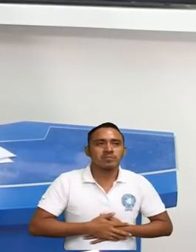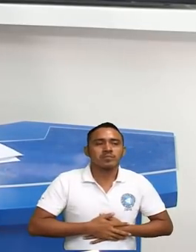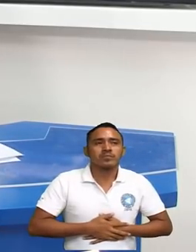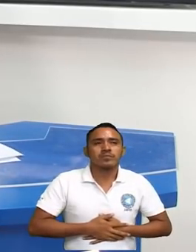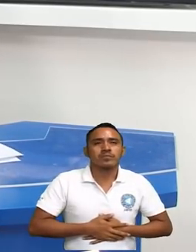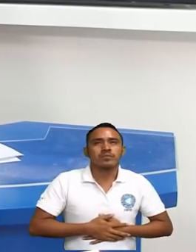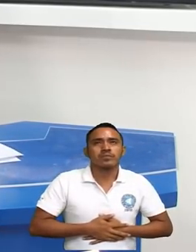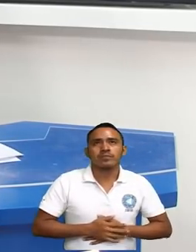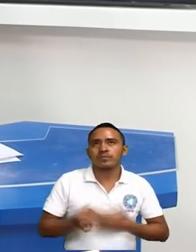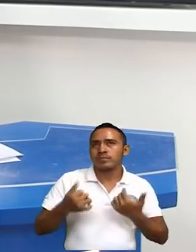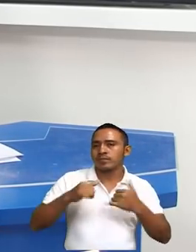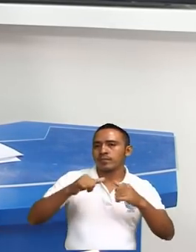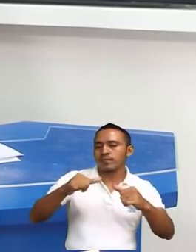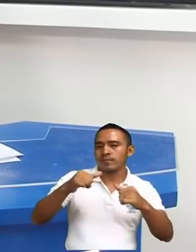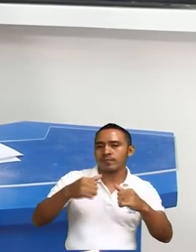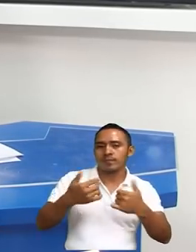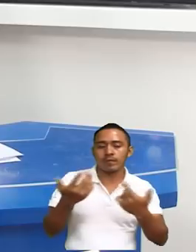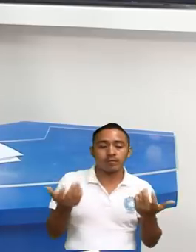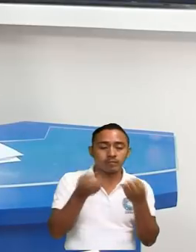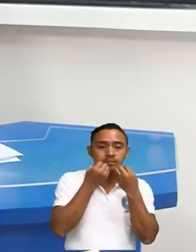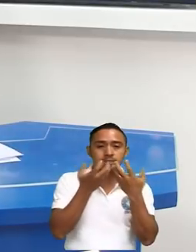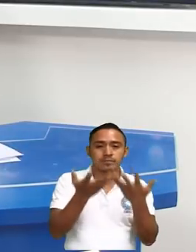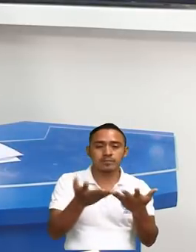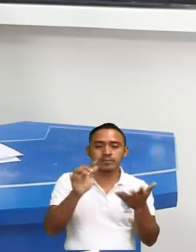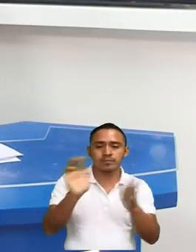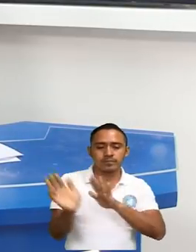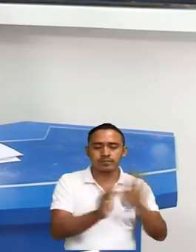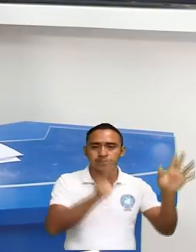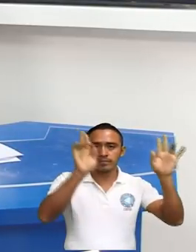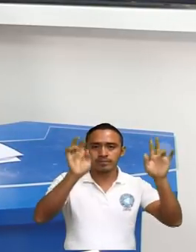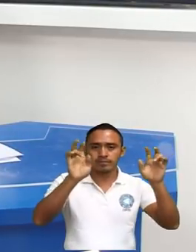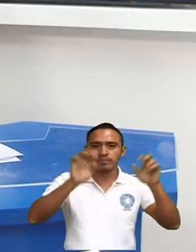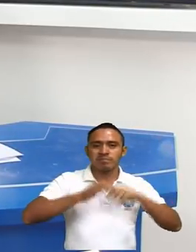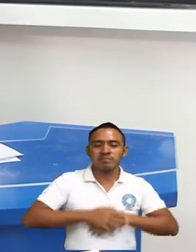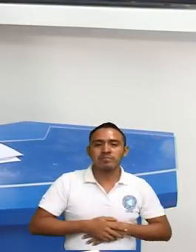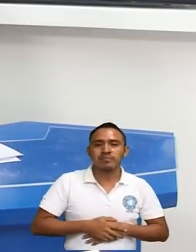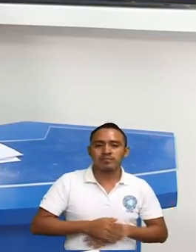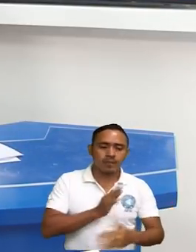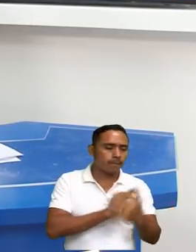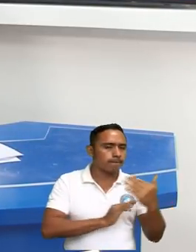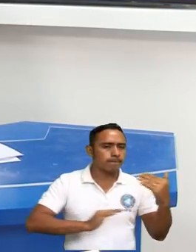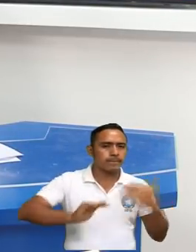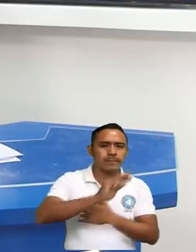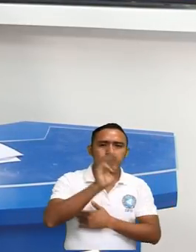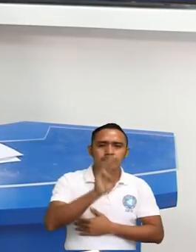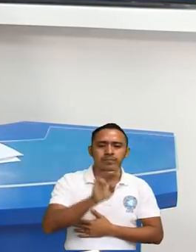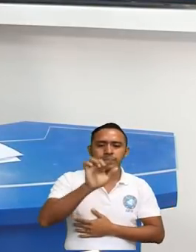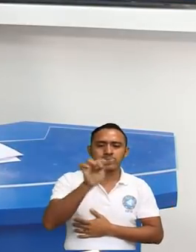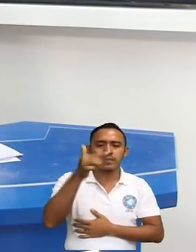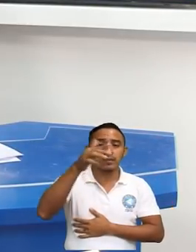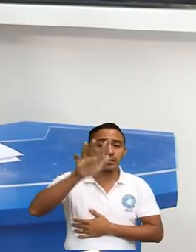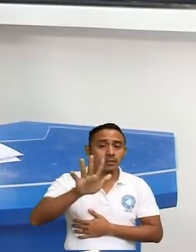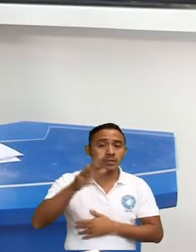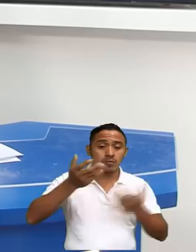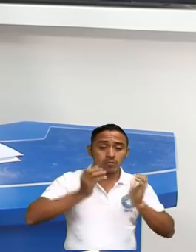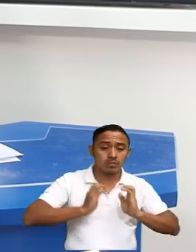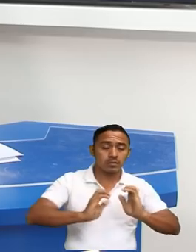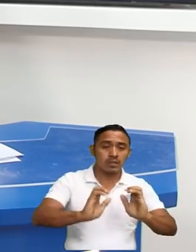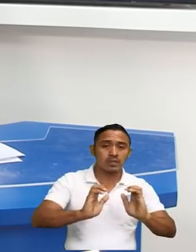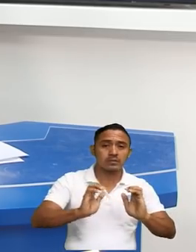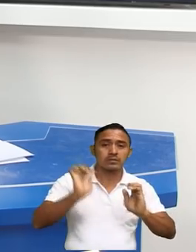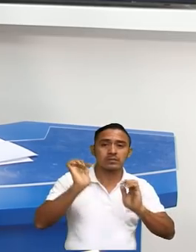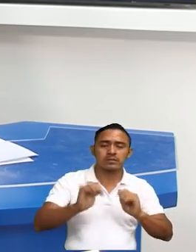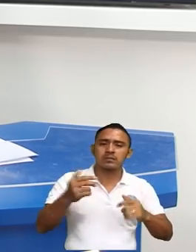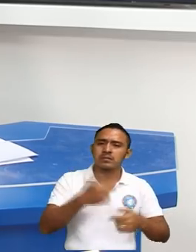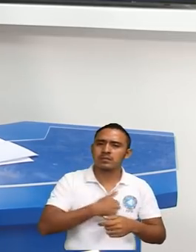Unidad Nacional. Continuamos con nuestro proceso informativo y ahora cambiamos de tema. Más de 375 nuevas calles tiene previsto desarrollar